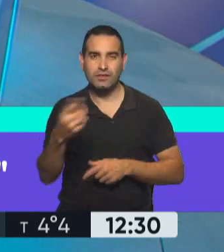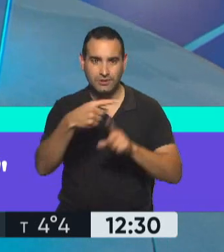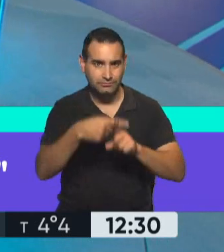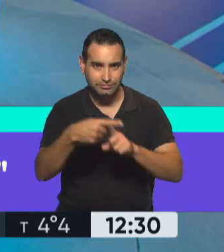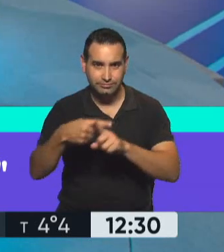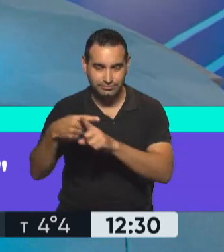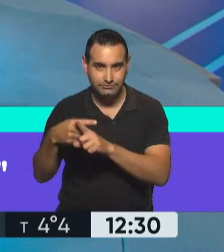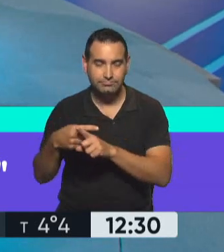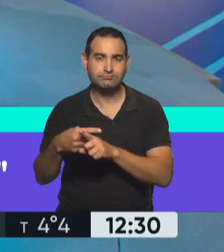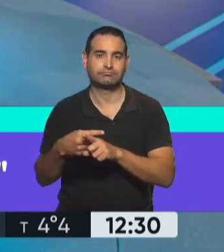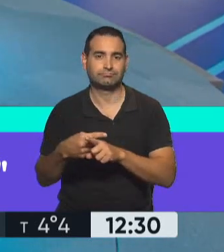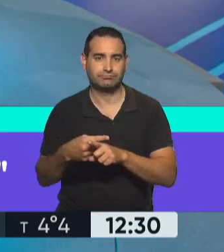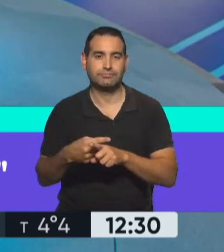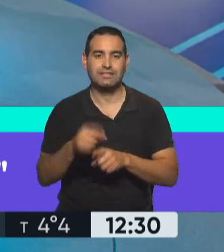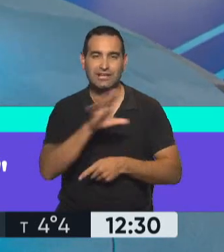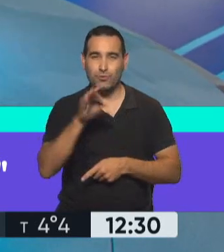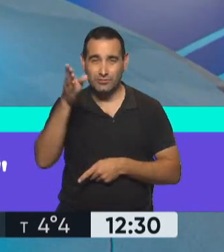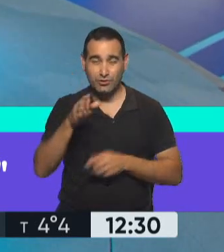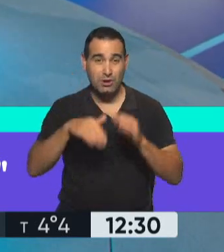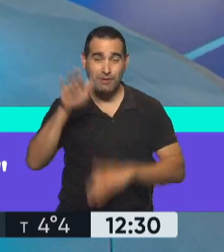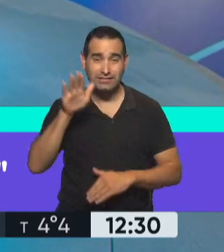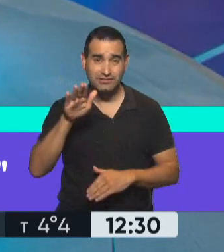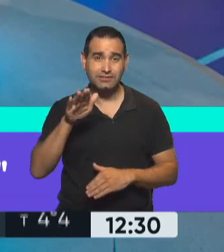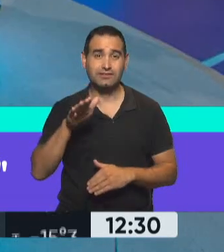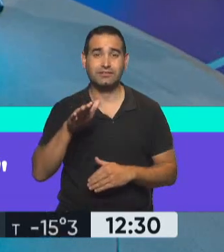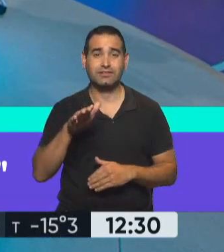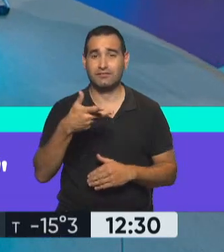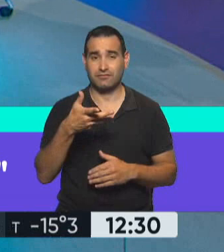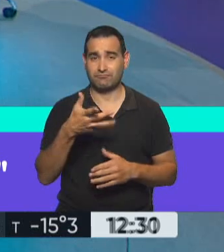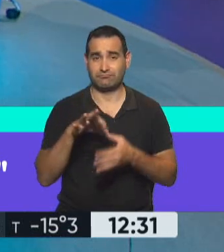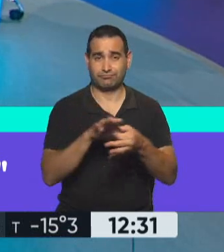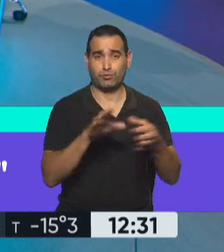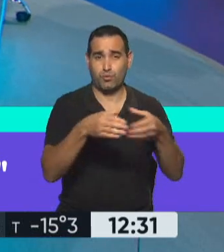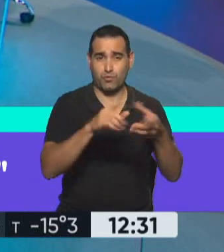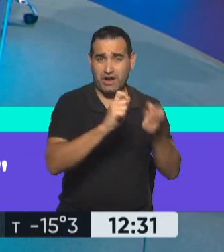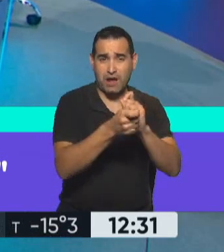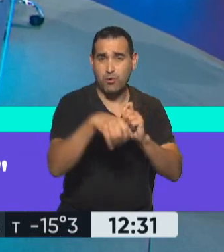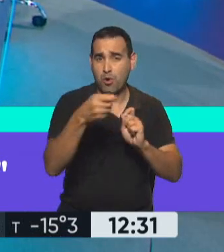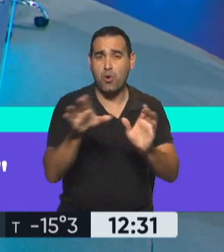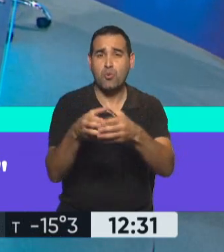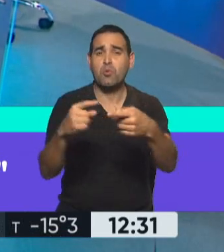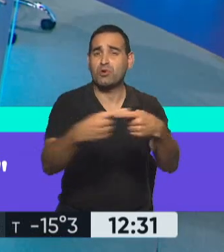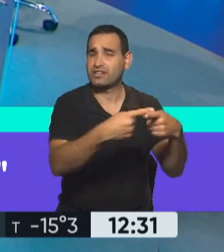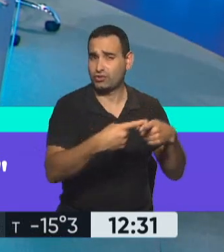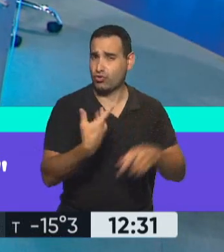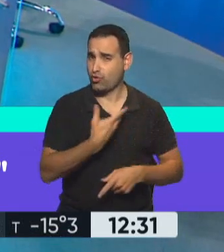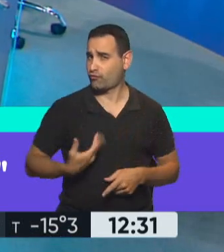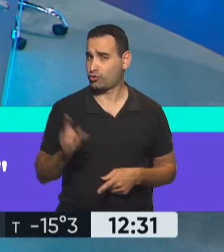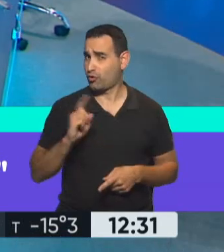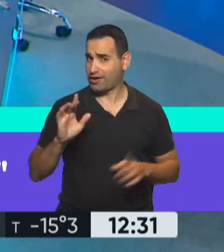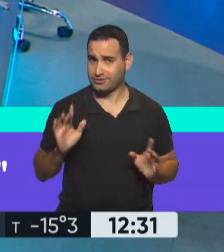beneficiados con esta ampliación, más de la mitad pertenecen a Juntos por el Cambio o fuerzas políticas que no son las del